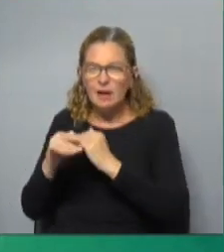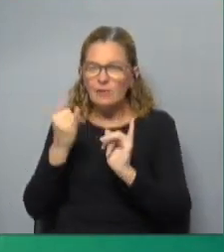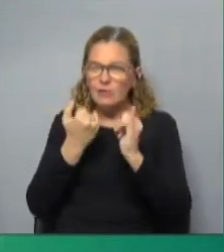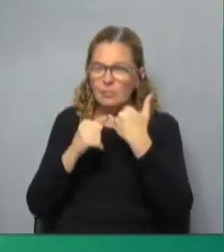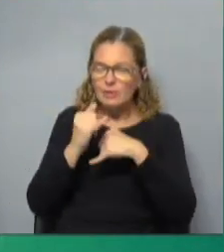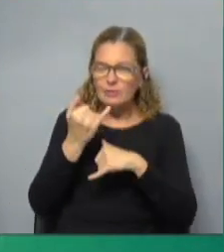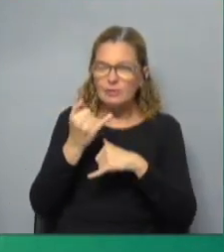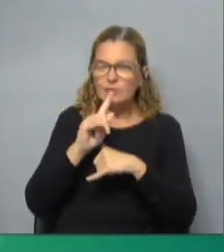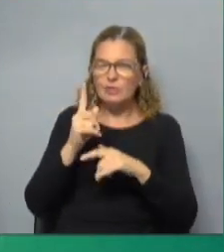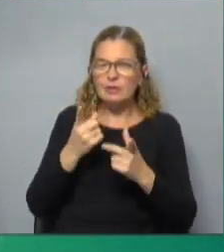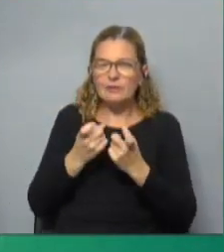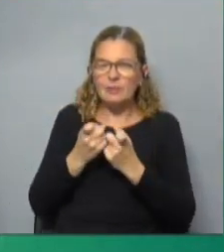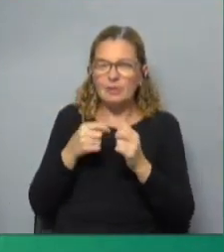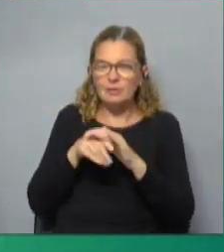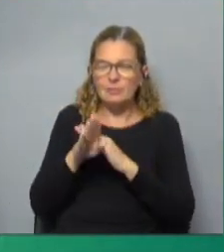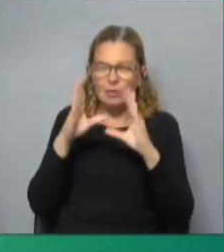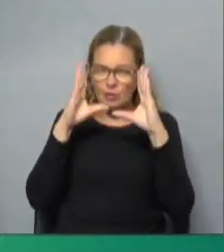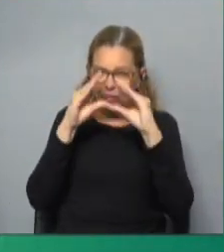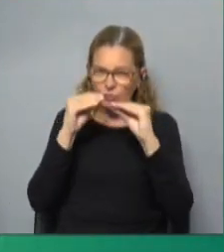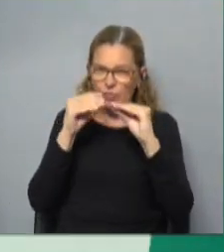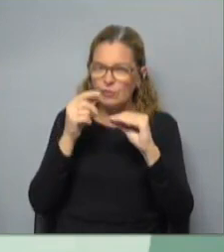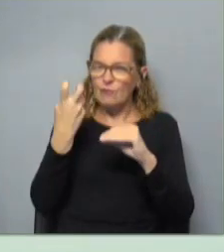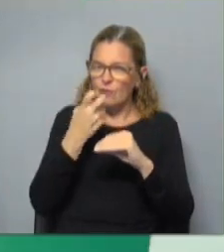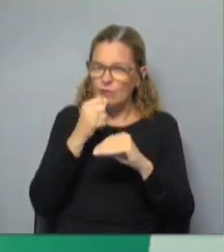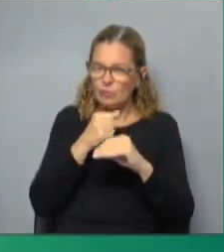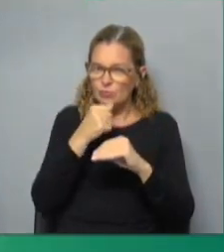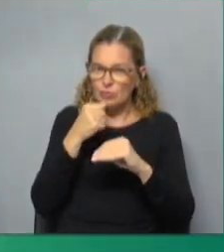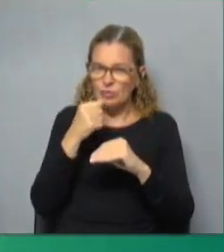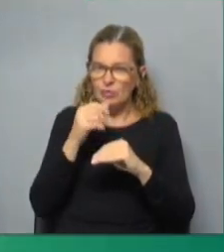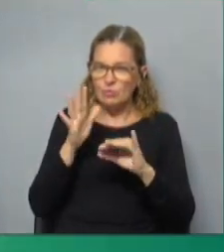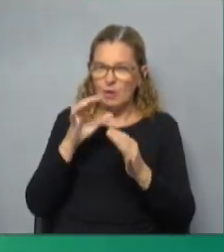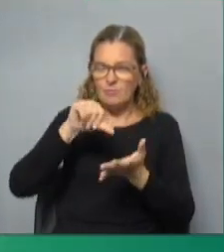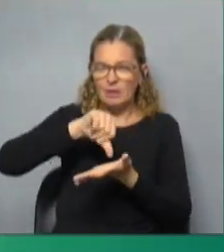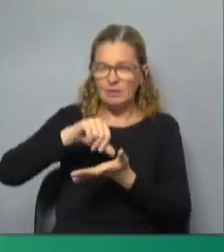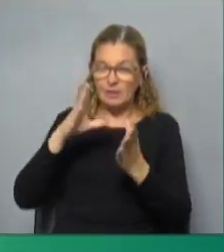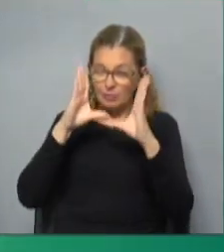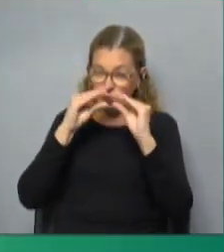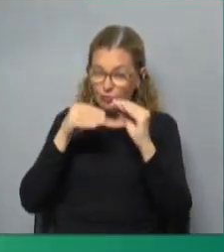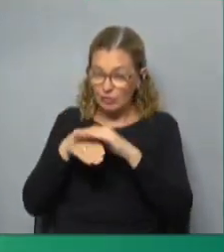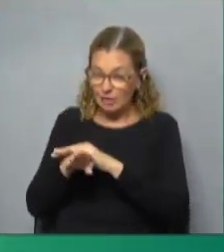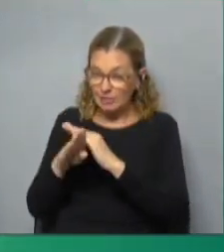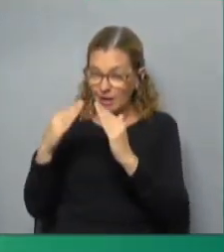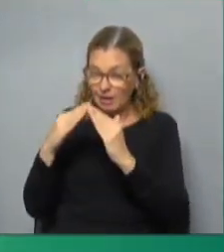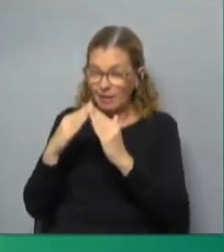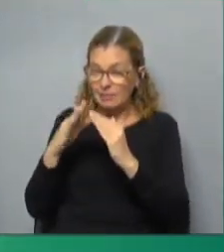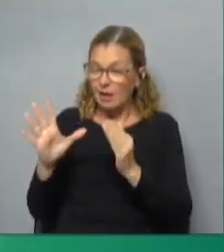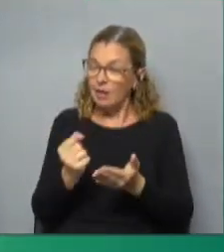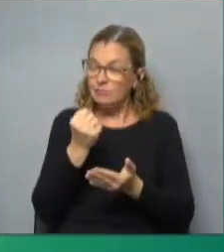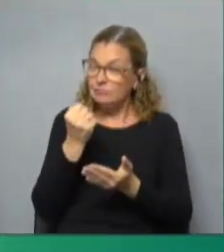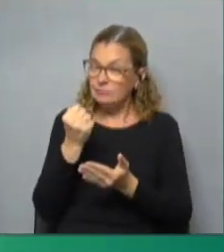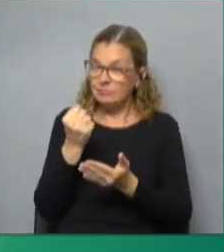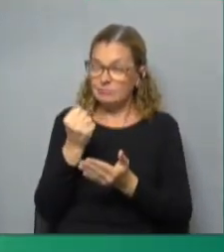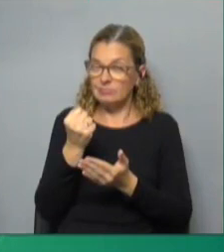no necesariamente del allanamiento nocturno solucionado en ningún país donde el saneamiento no los turnos se ha obtenido